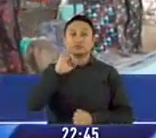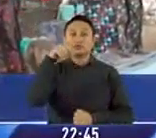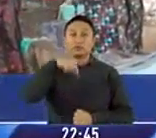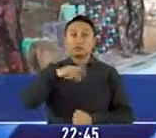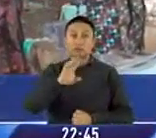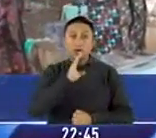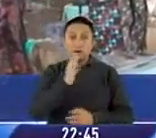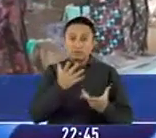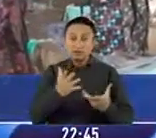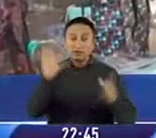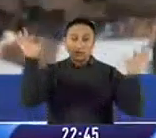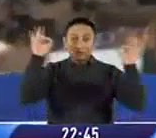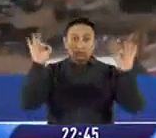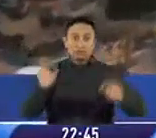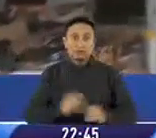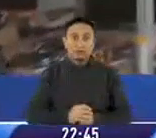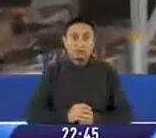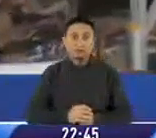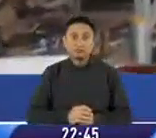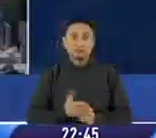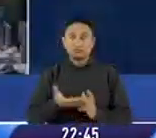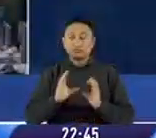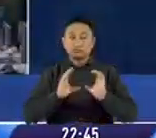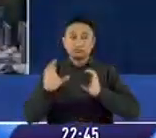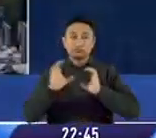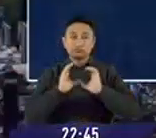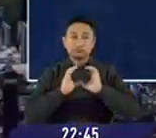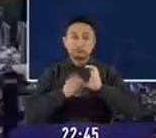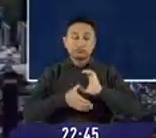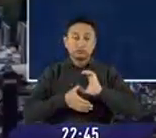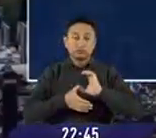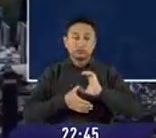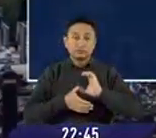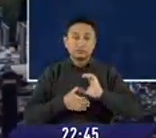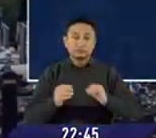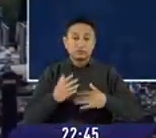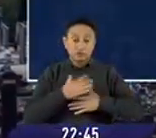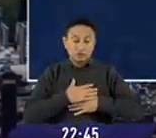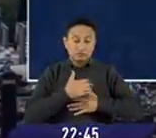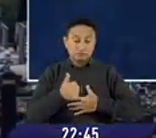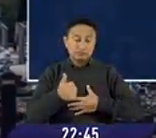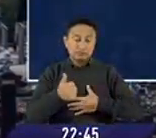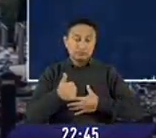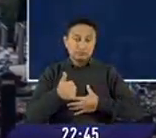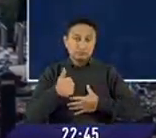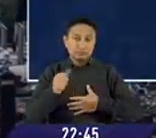agua, sin luz y sin comunicación. Pero gracias a Dios nosotros estamos